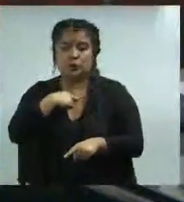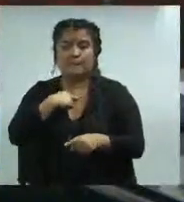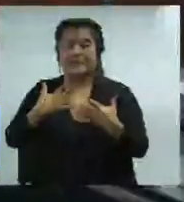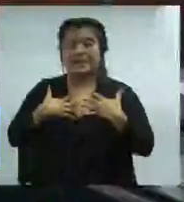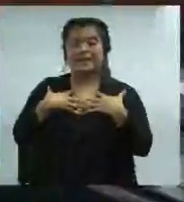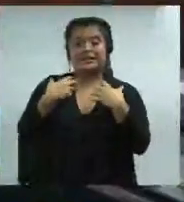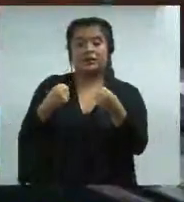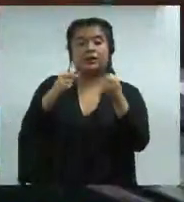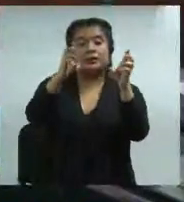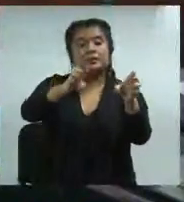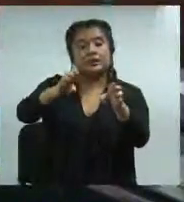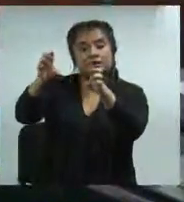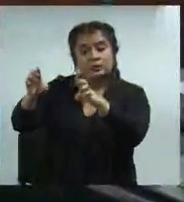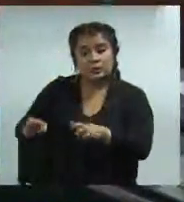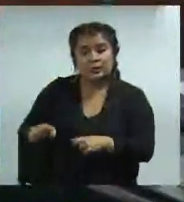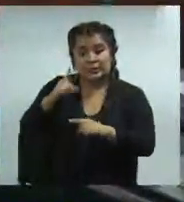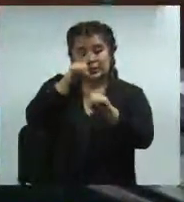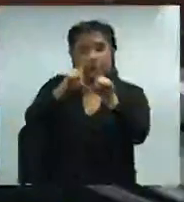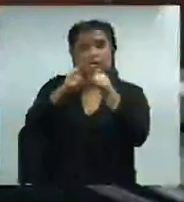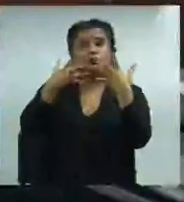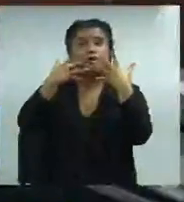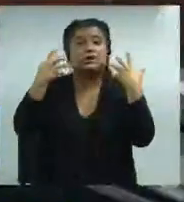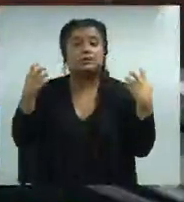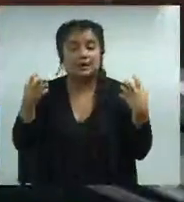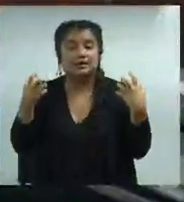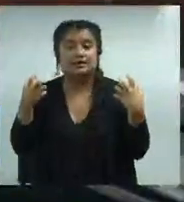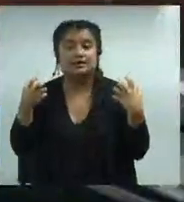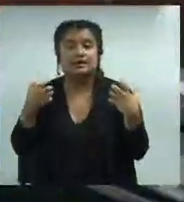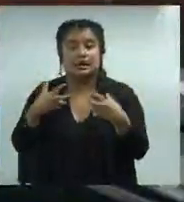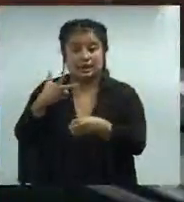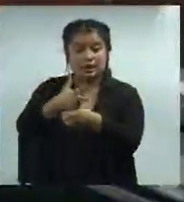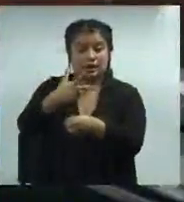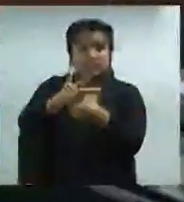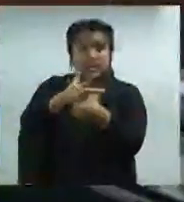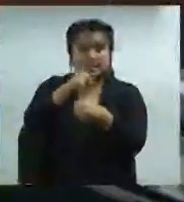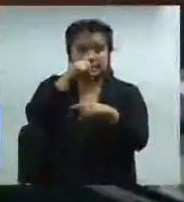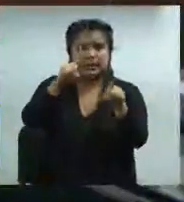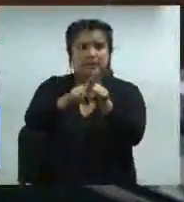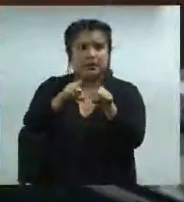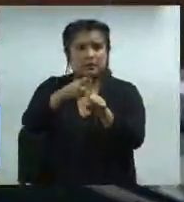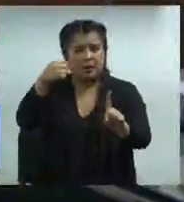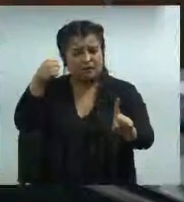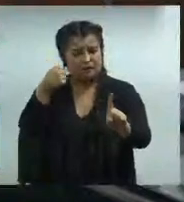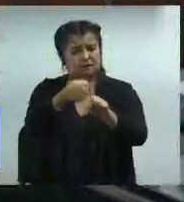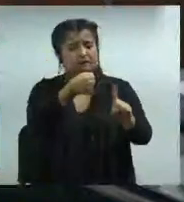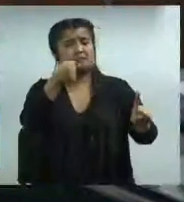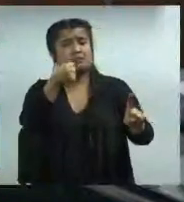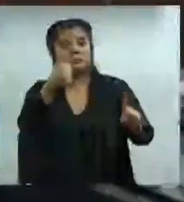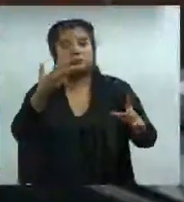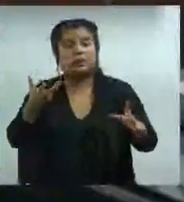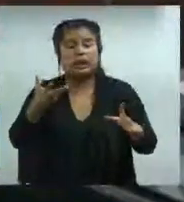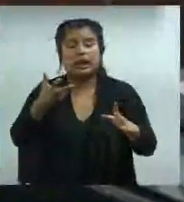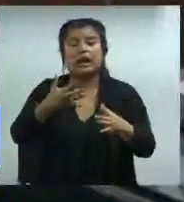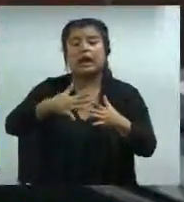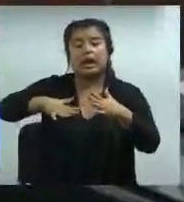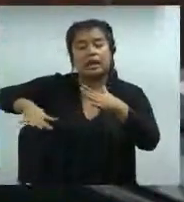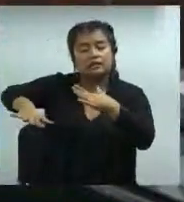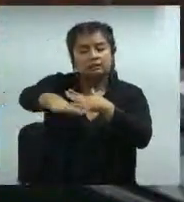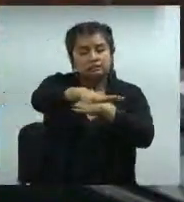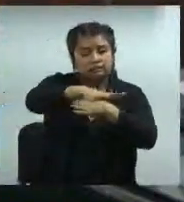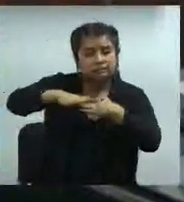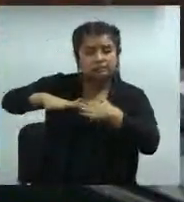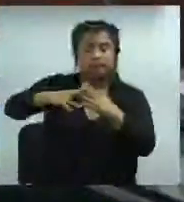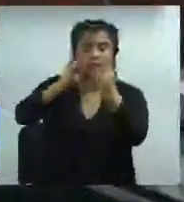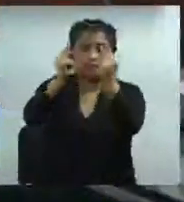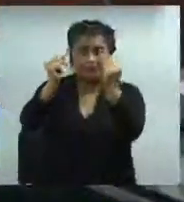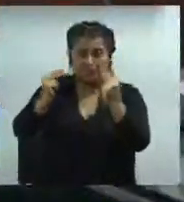de la población y la biodiversidad, sino también está causando un impacto devastador en el medio ambiente, la